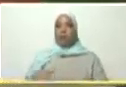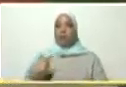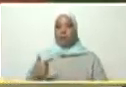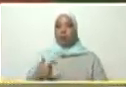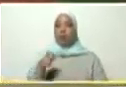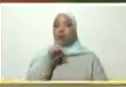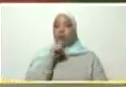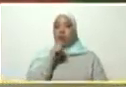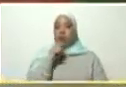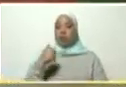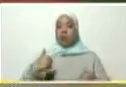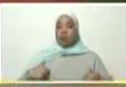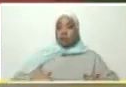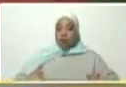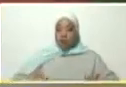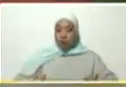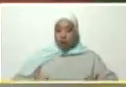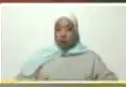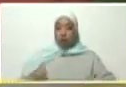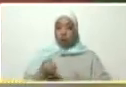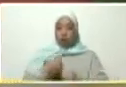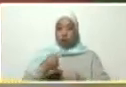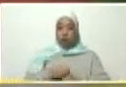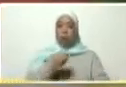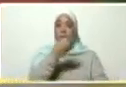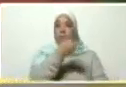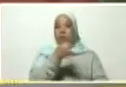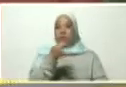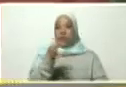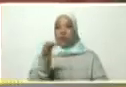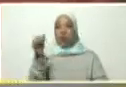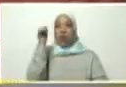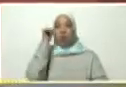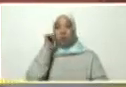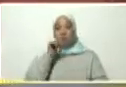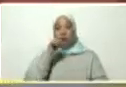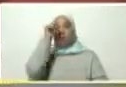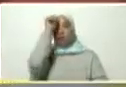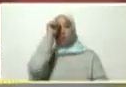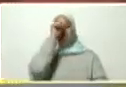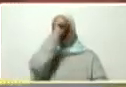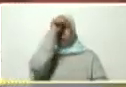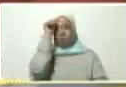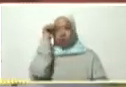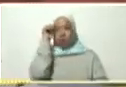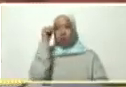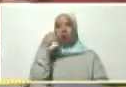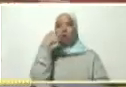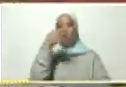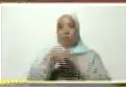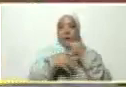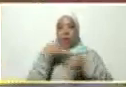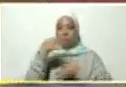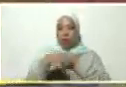presidente exitosa jornada de del fin de semana cumpliendo las instrucciones del Congreso y das y las dadas por usted